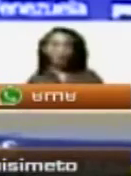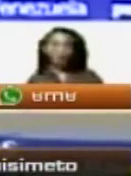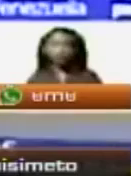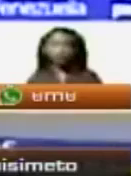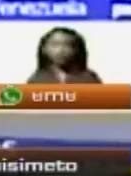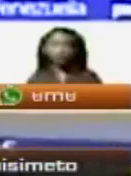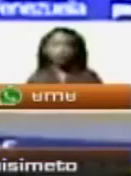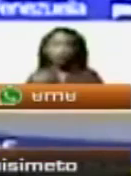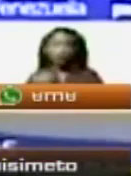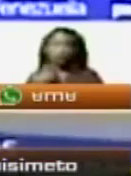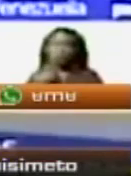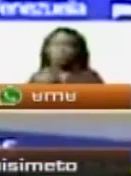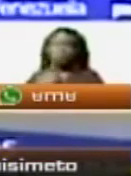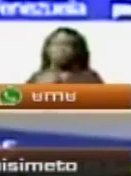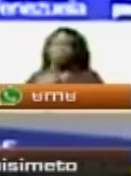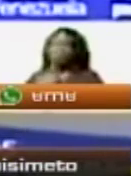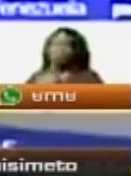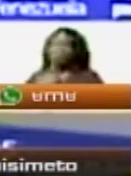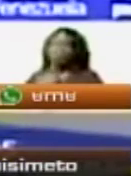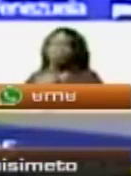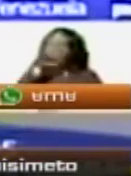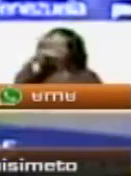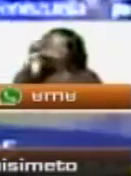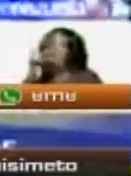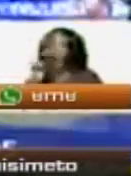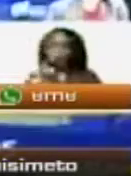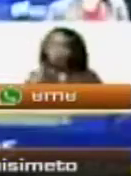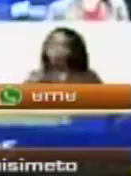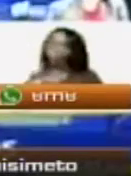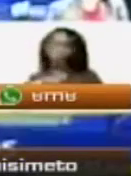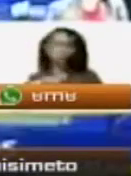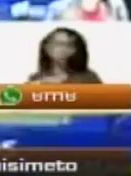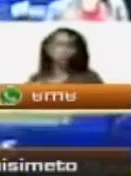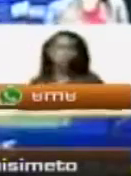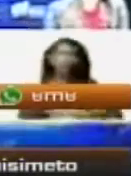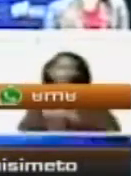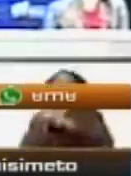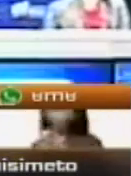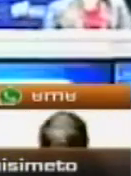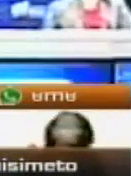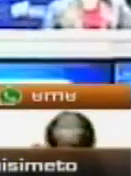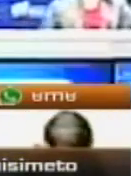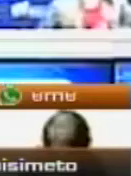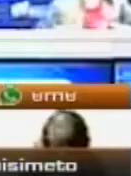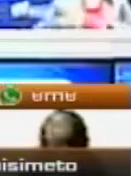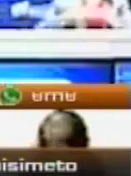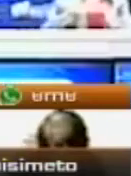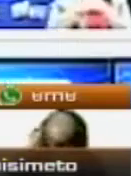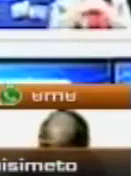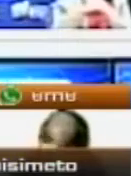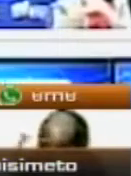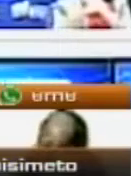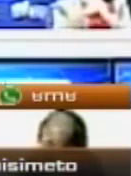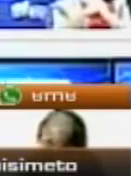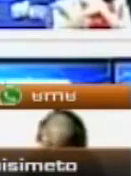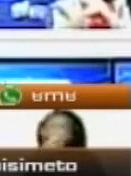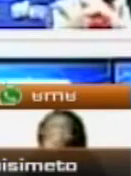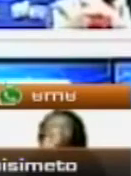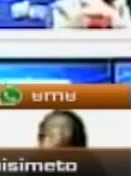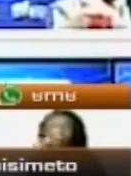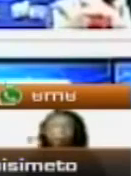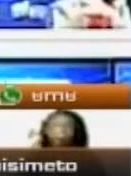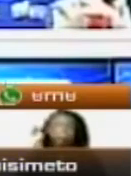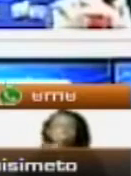cómo es que decía yo delfín es inevitable ya había llegado a colombia hace una semana